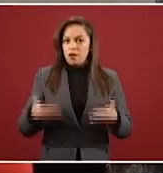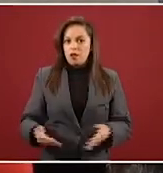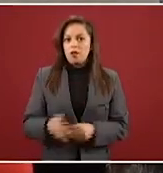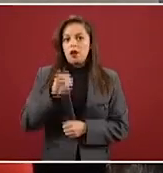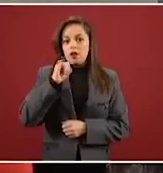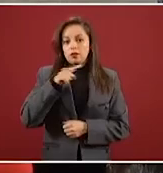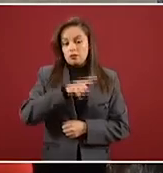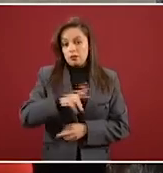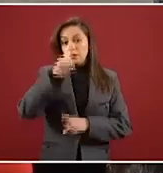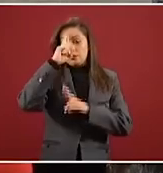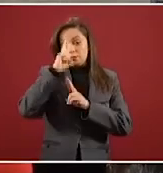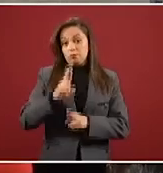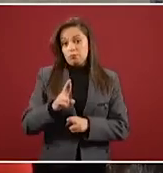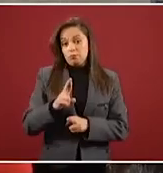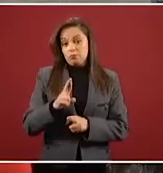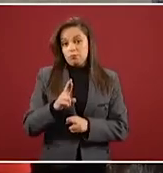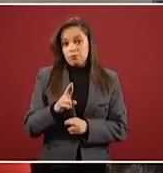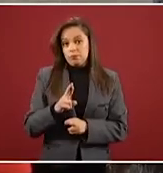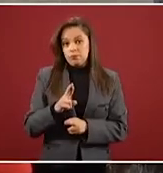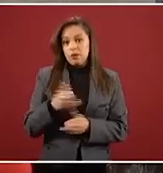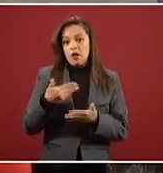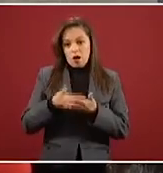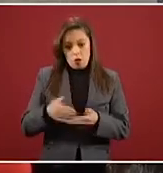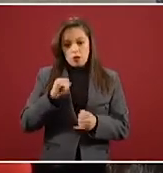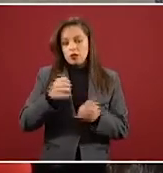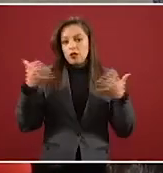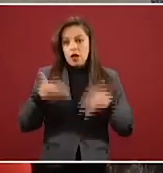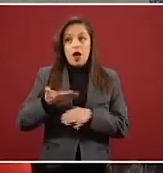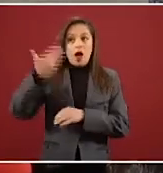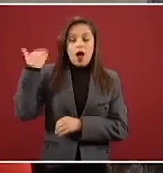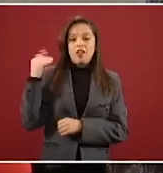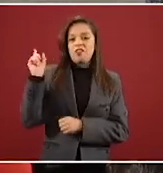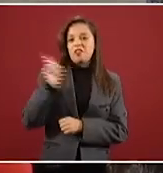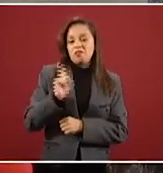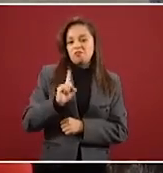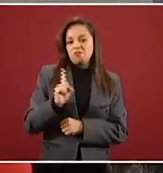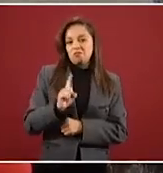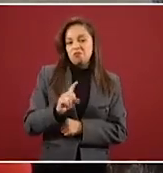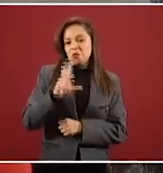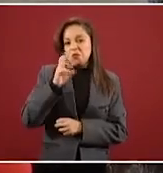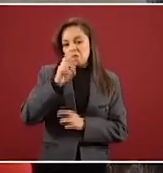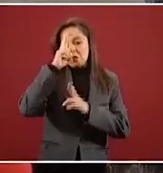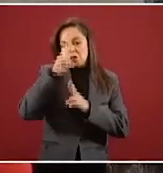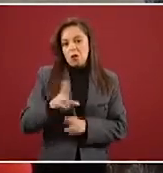acata, pero no se cumple. Así era. Ahora se va a cumplir.